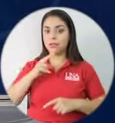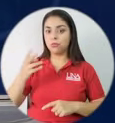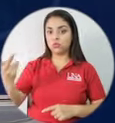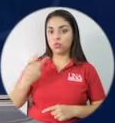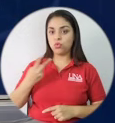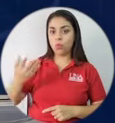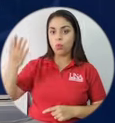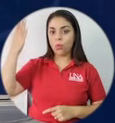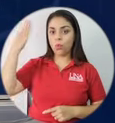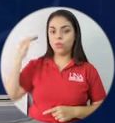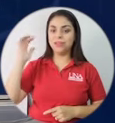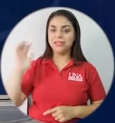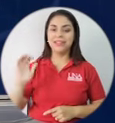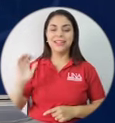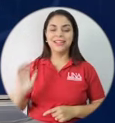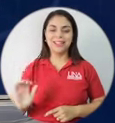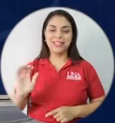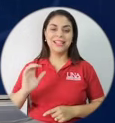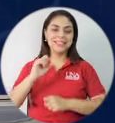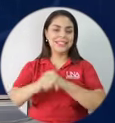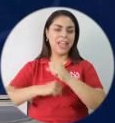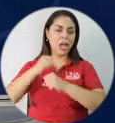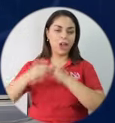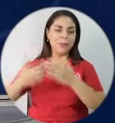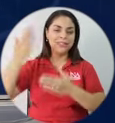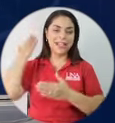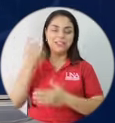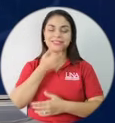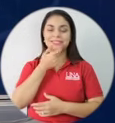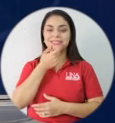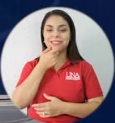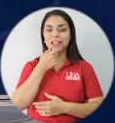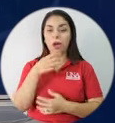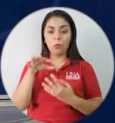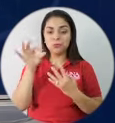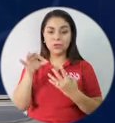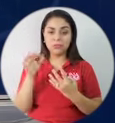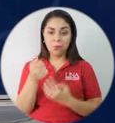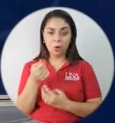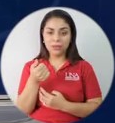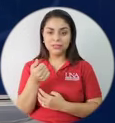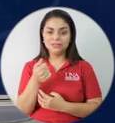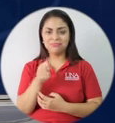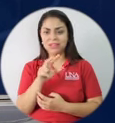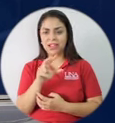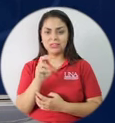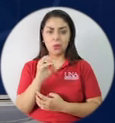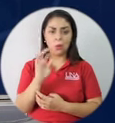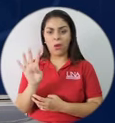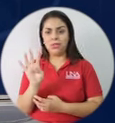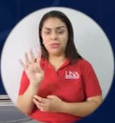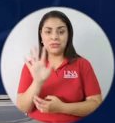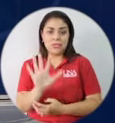y yo nos criábamos hace, en el siglo pasado, las opciones eran limitadas, había unas, ¿qué? 3, 4, 5 marcas de café